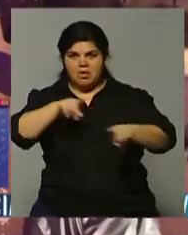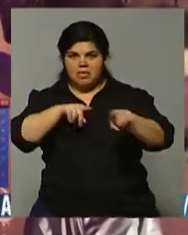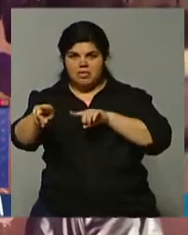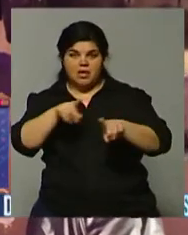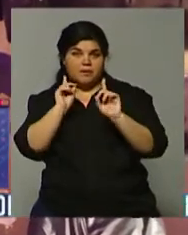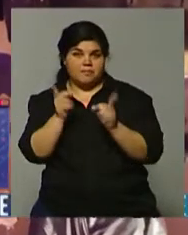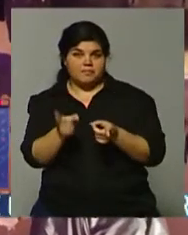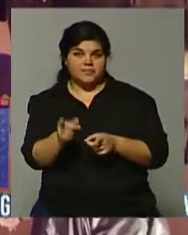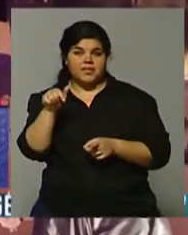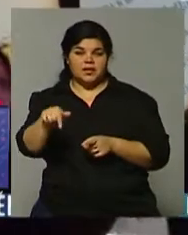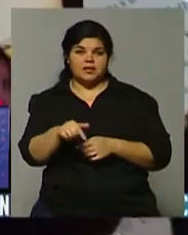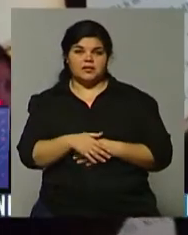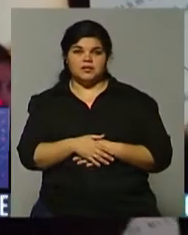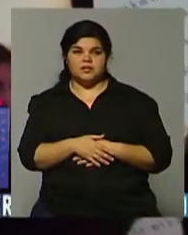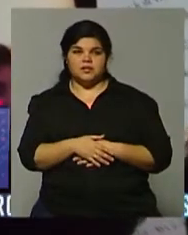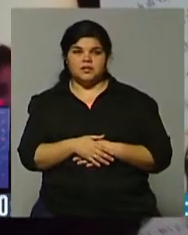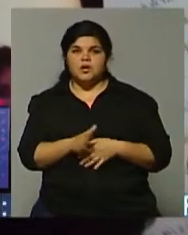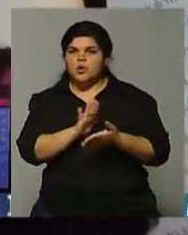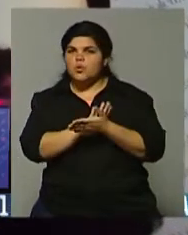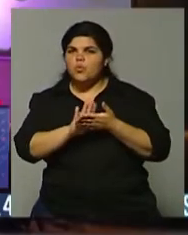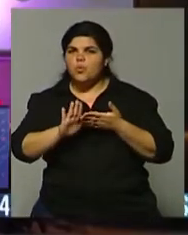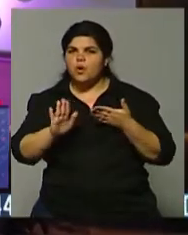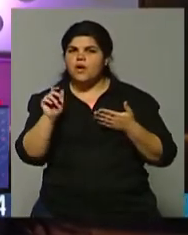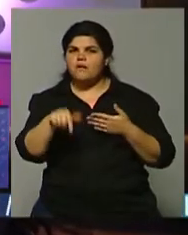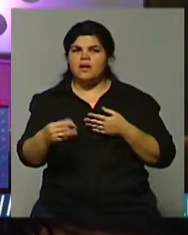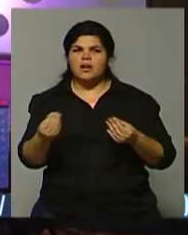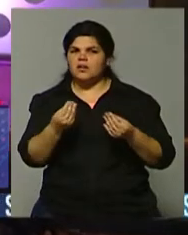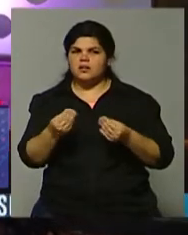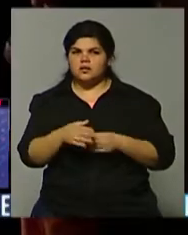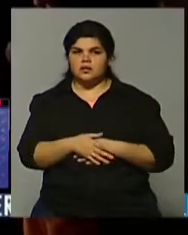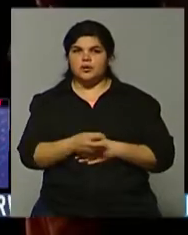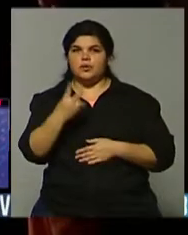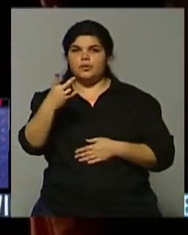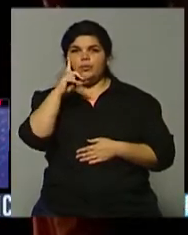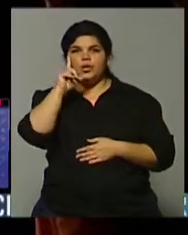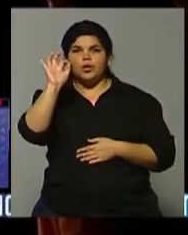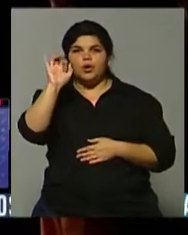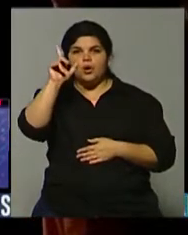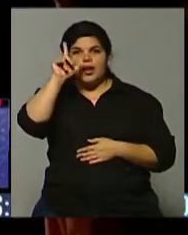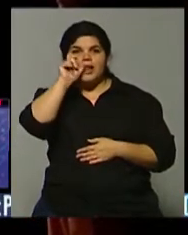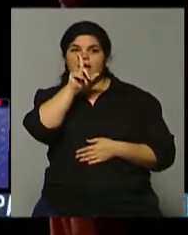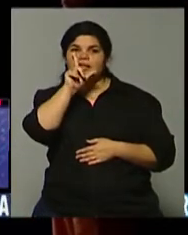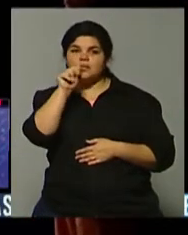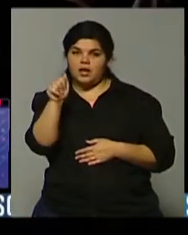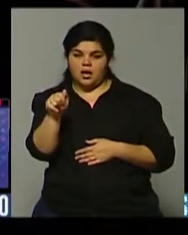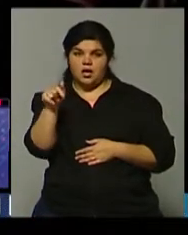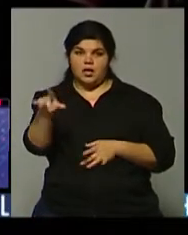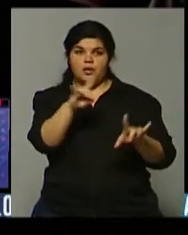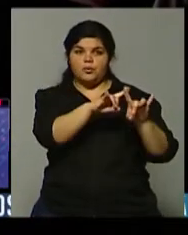es el e-commerce con la nueva línea, bueno, la línea de, digamos, de que se puede encontrar es de Violeta Cosméticos, es el sitio web